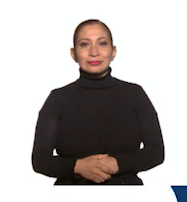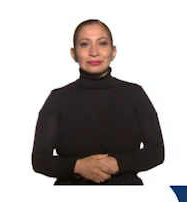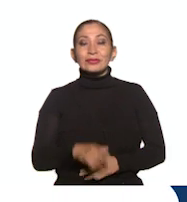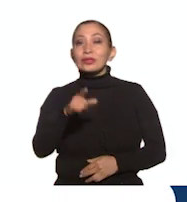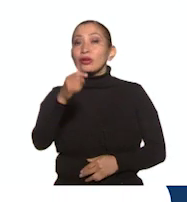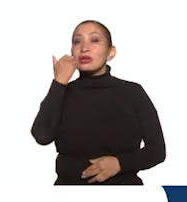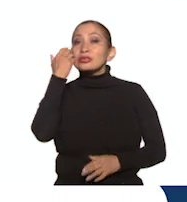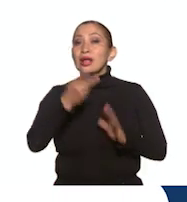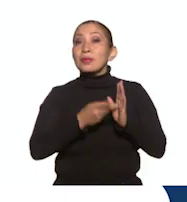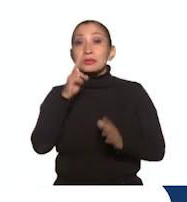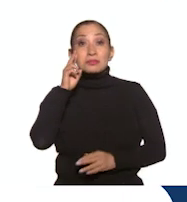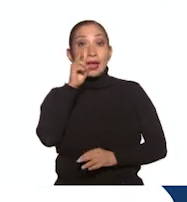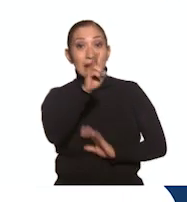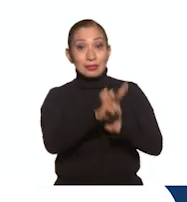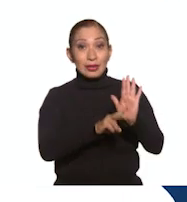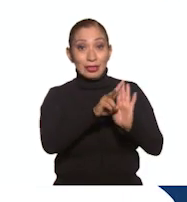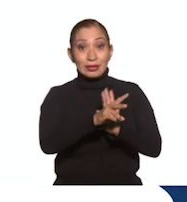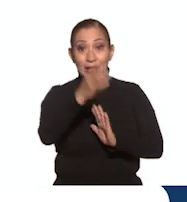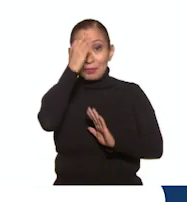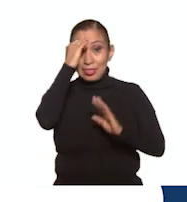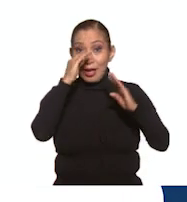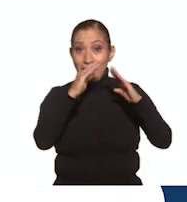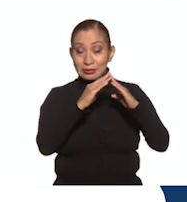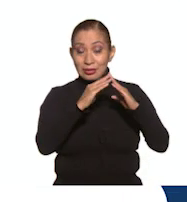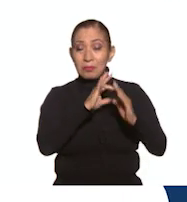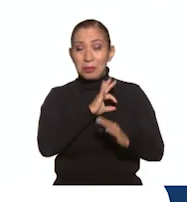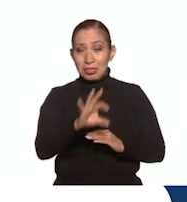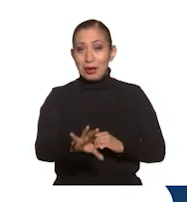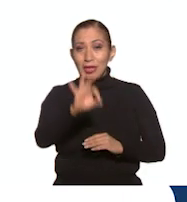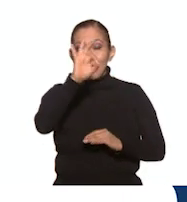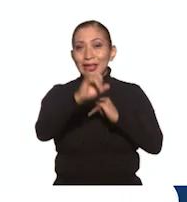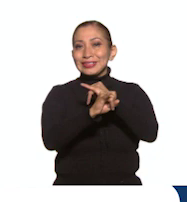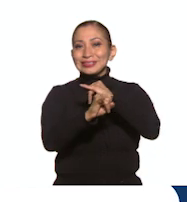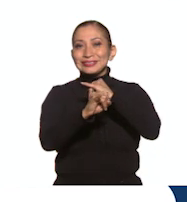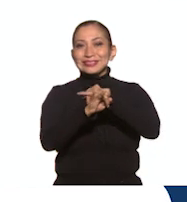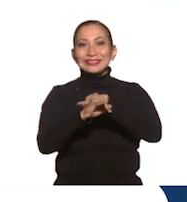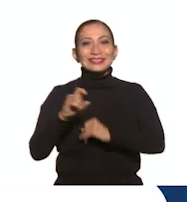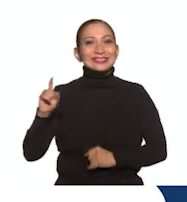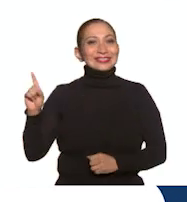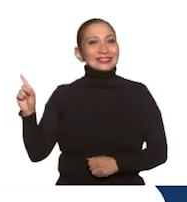Si quieres volver a ver los programas de Aprende en Casa, los puedes encontrar en la